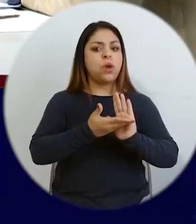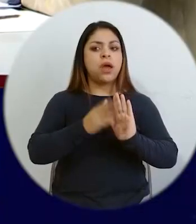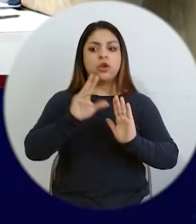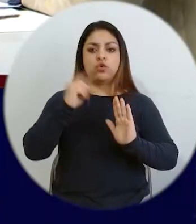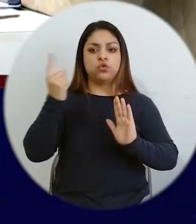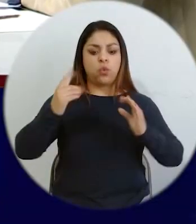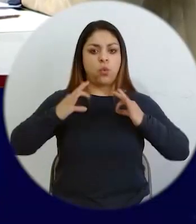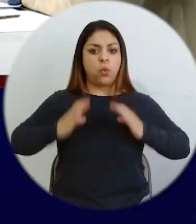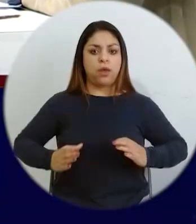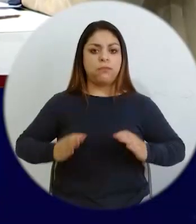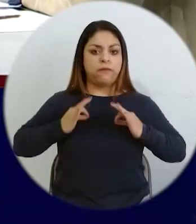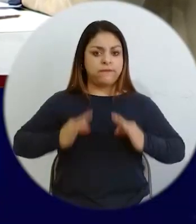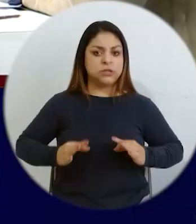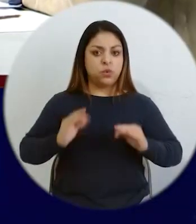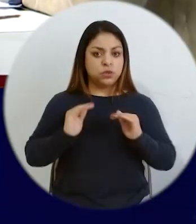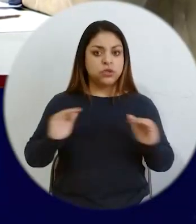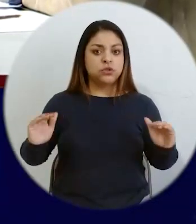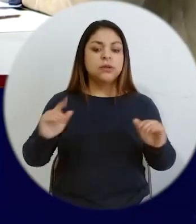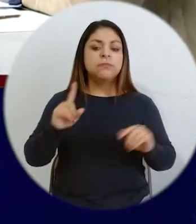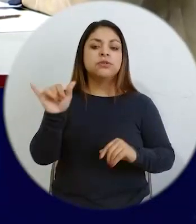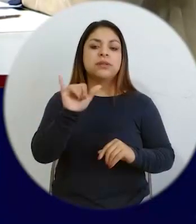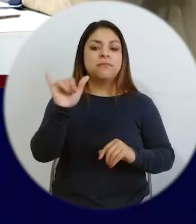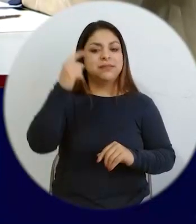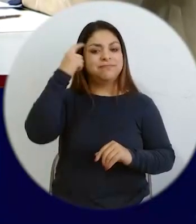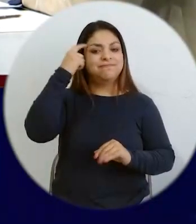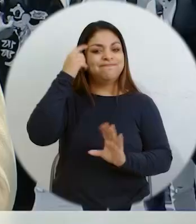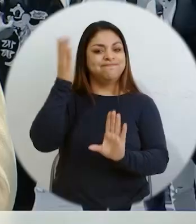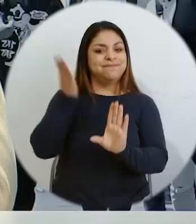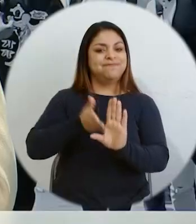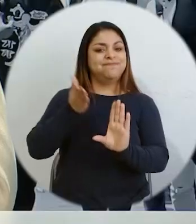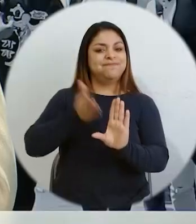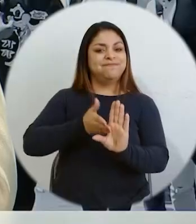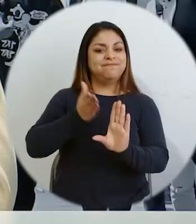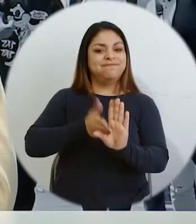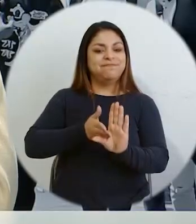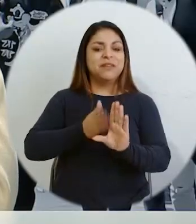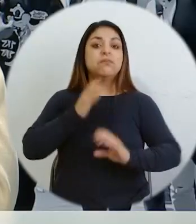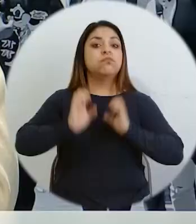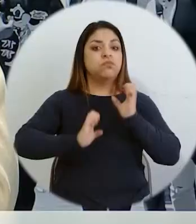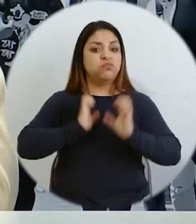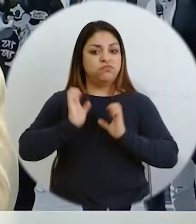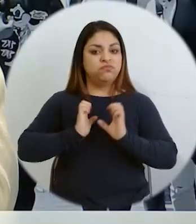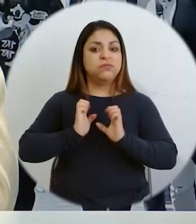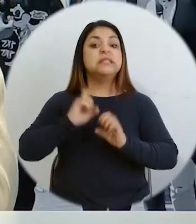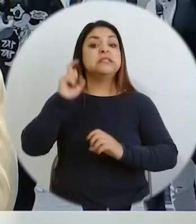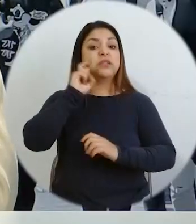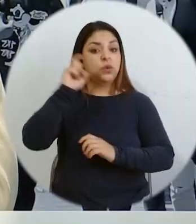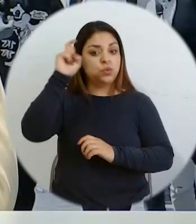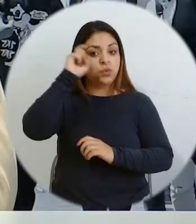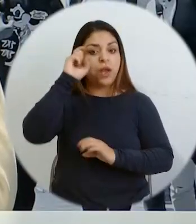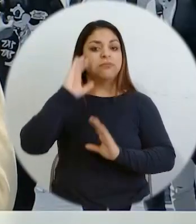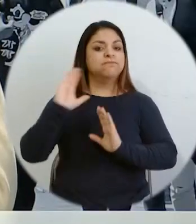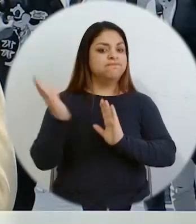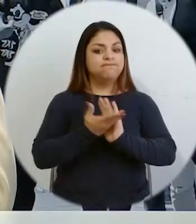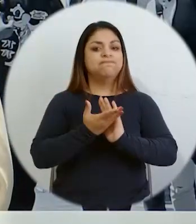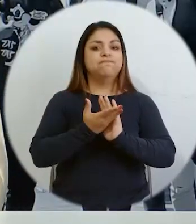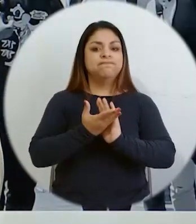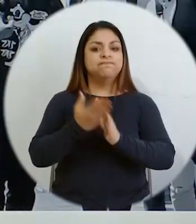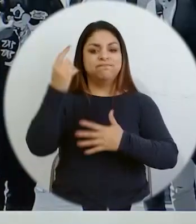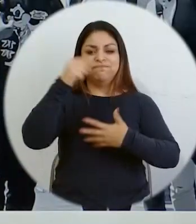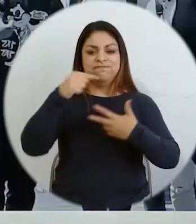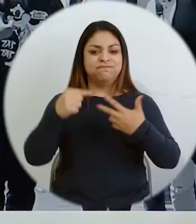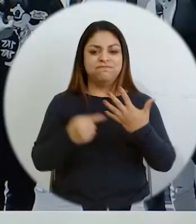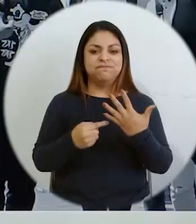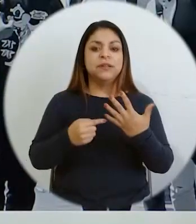menor de edad, sino también la psicológica, la emocional, la sexual. Esto es lo que se ve y es lo